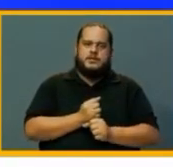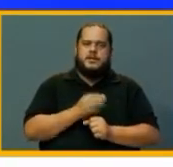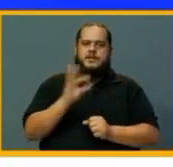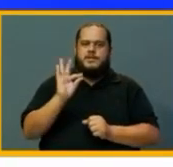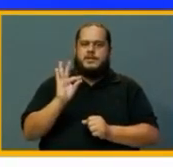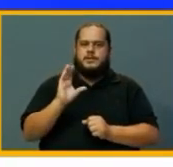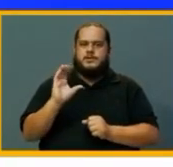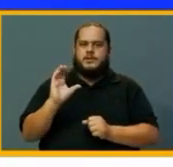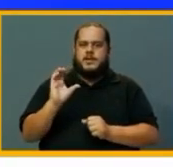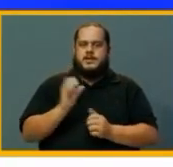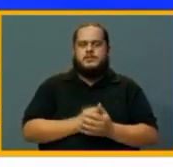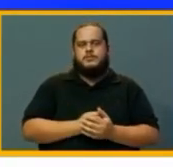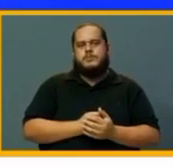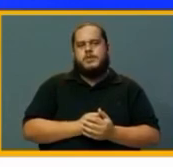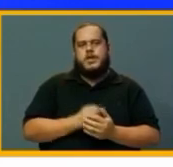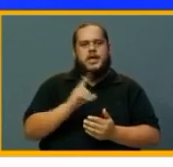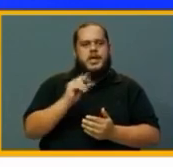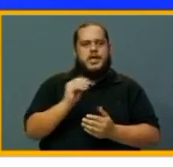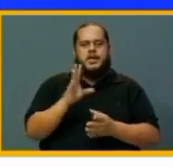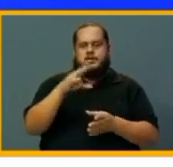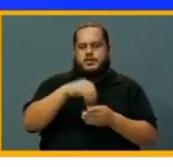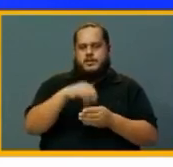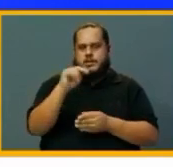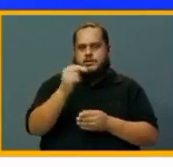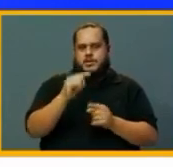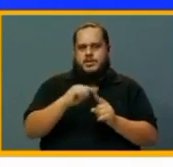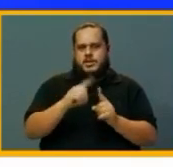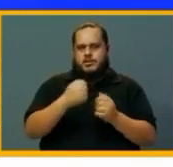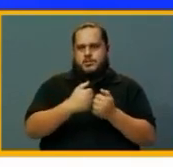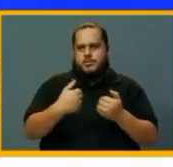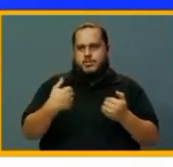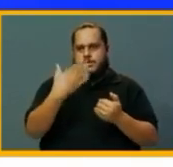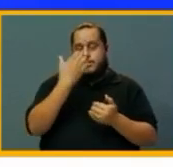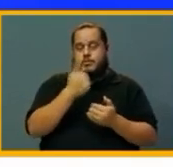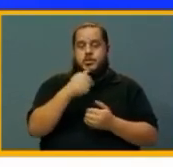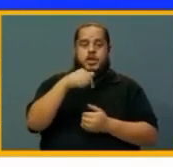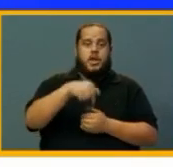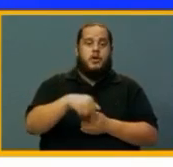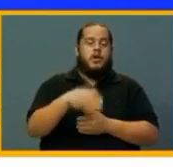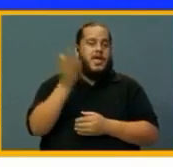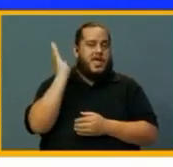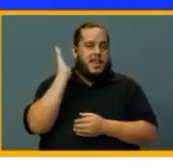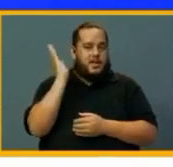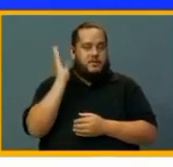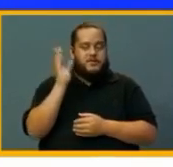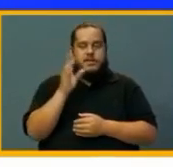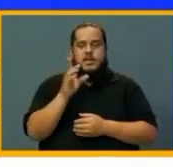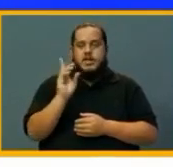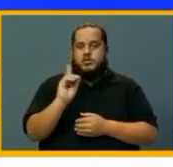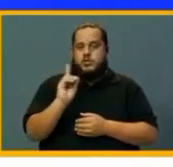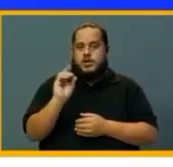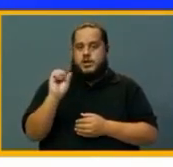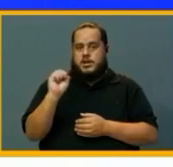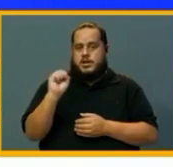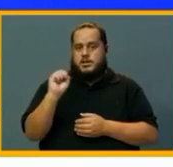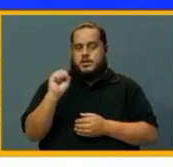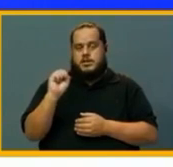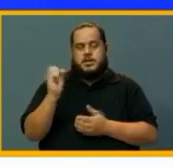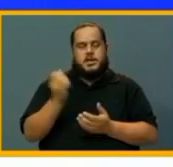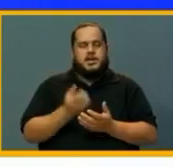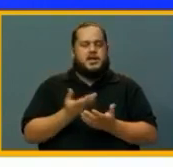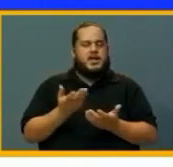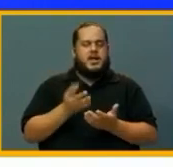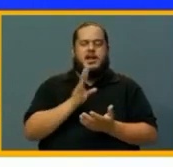Calderón, que no venía en la nota y que se hizo por aparte, porque hoy en la conferencia de Douglas Sequeira le